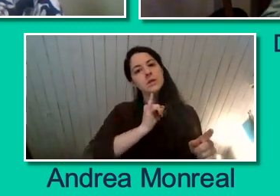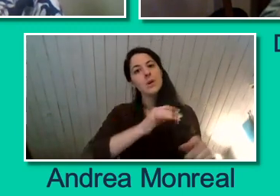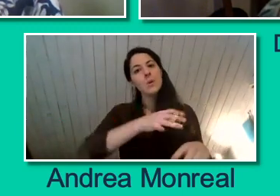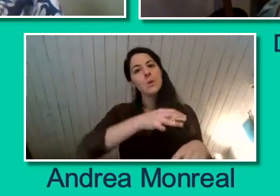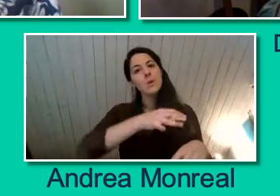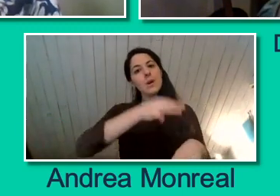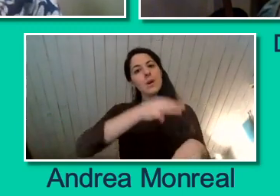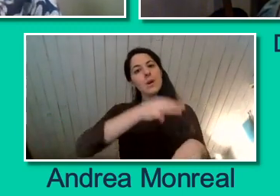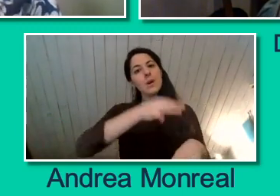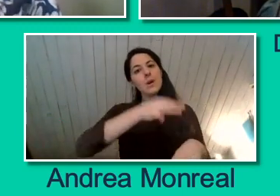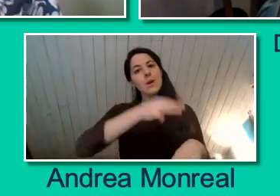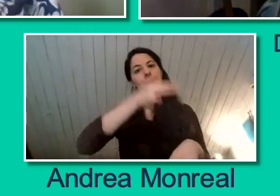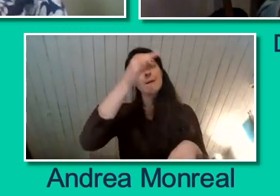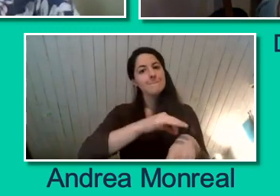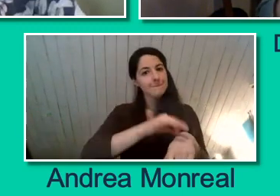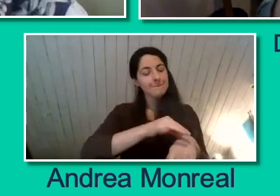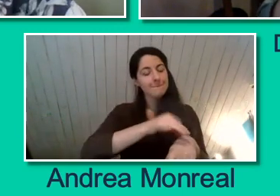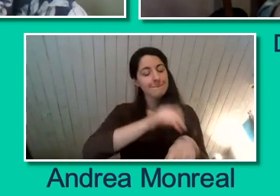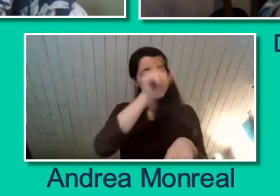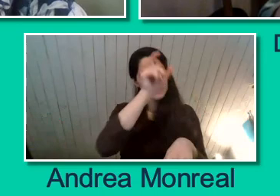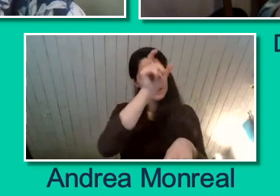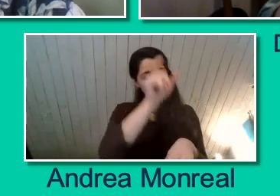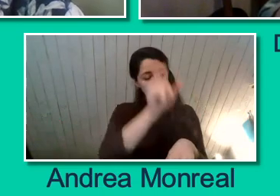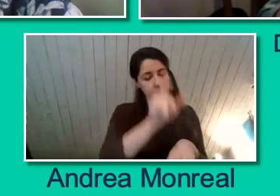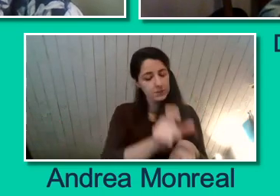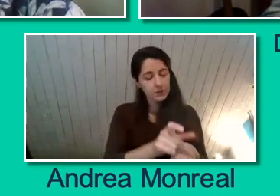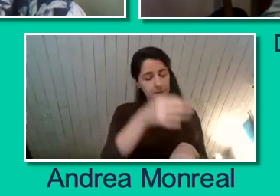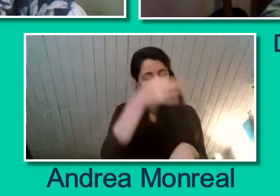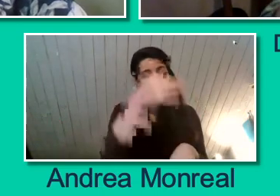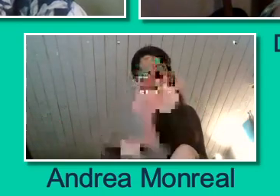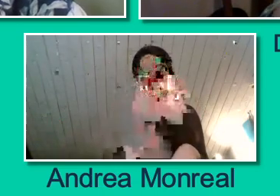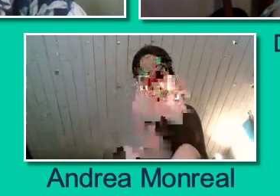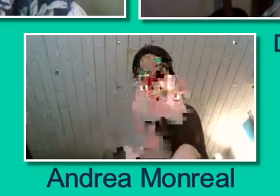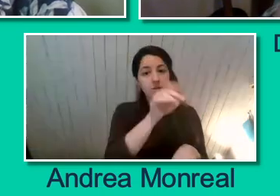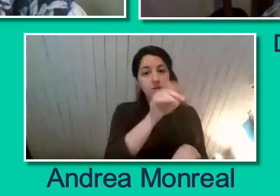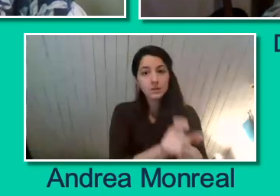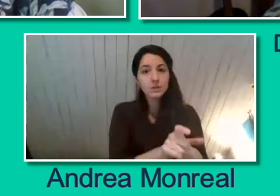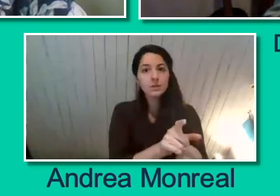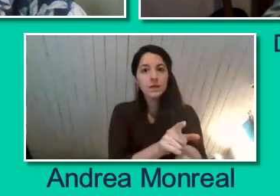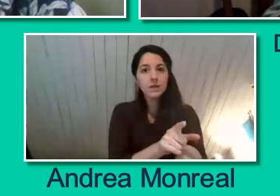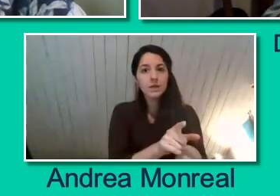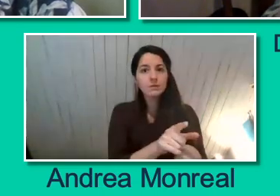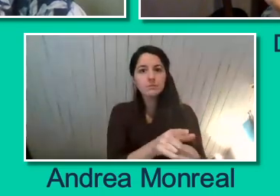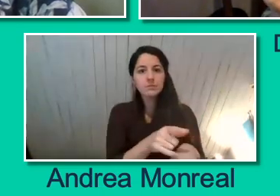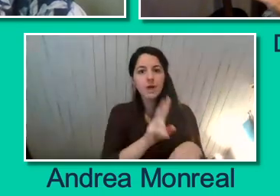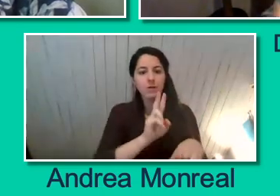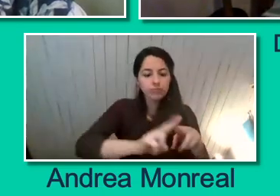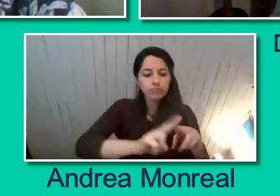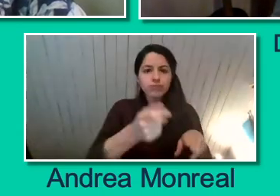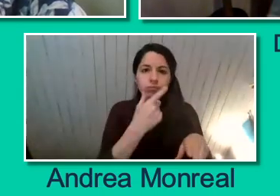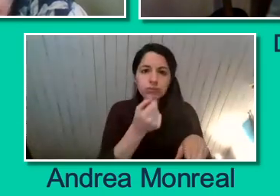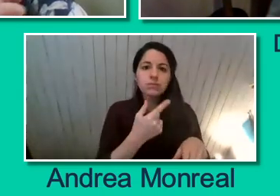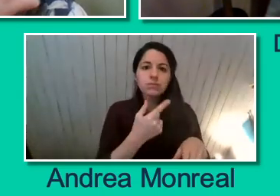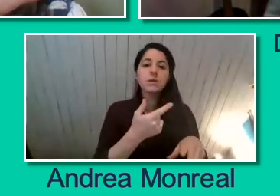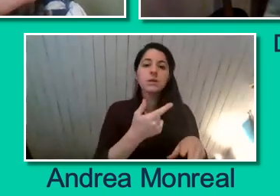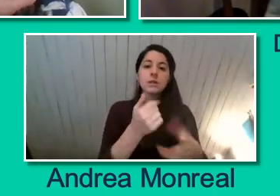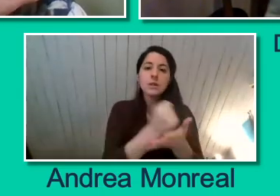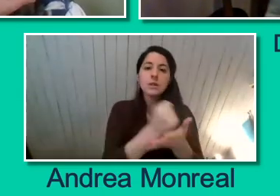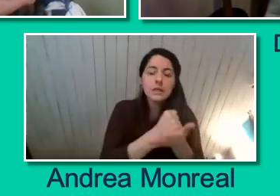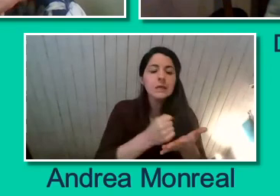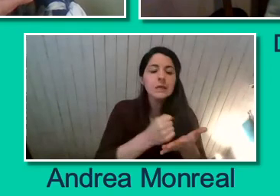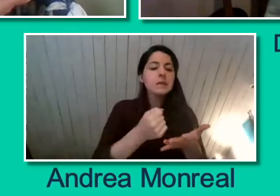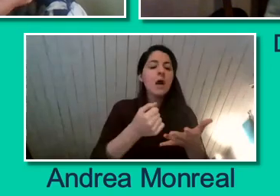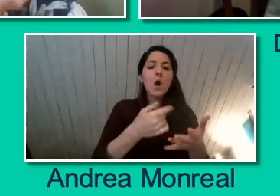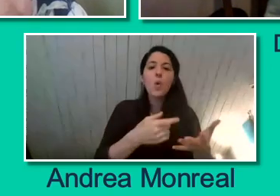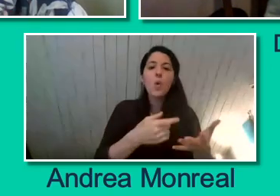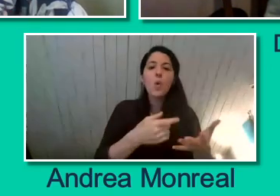castración o con tratamiento de cáncer de próstata, y no solo cáncer de próstata, sino también cualquier tipo de cáncer, son